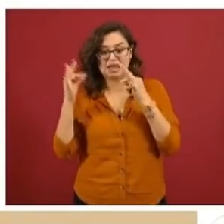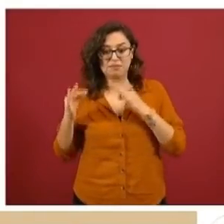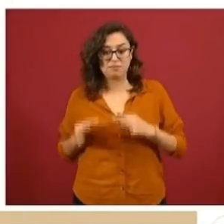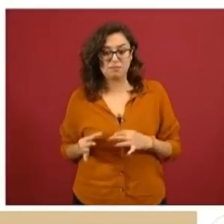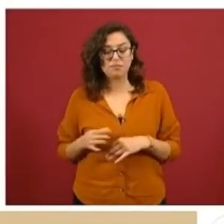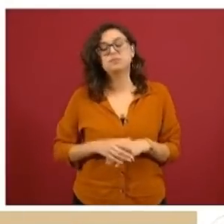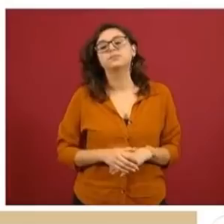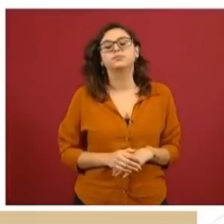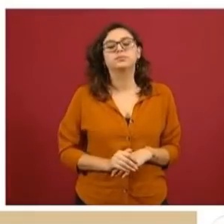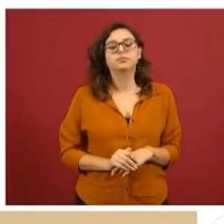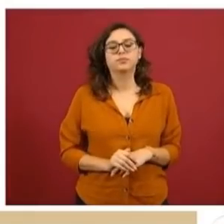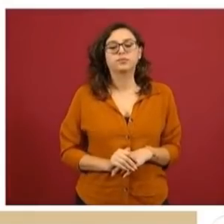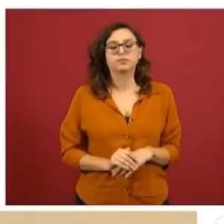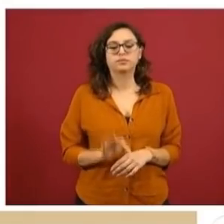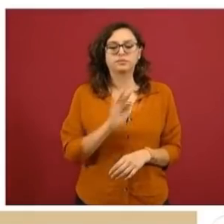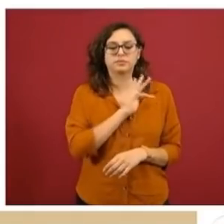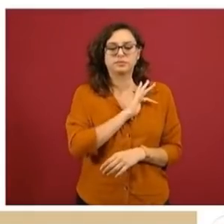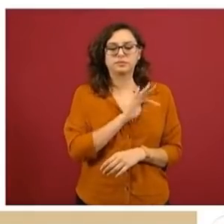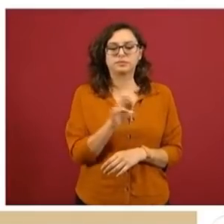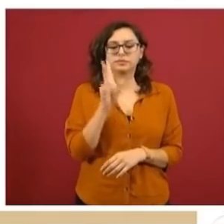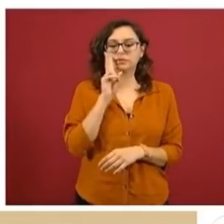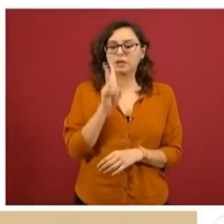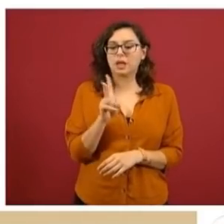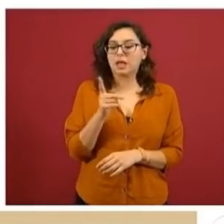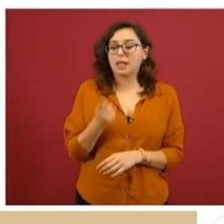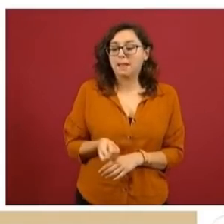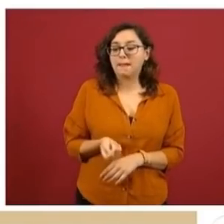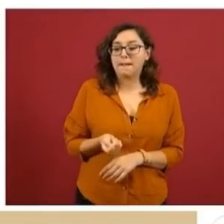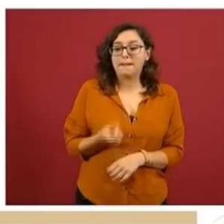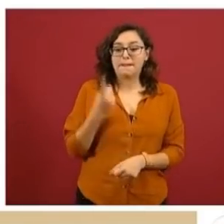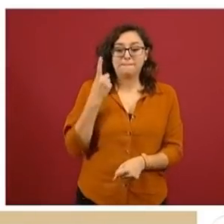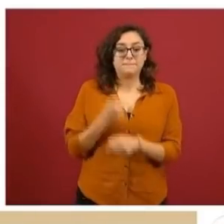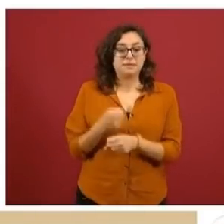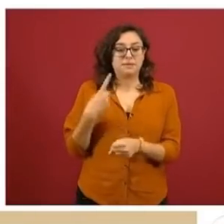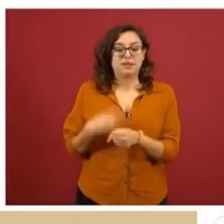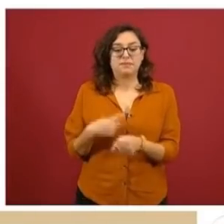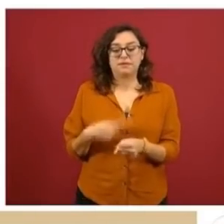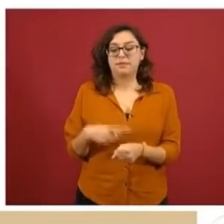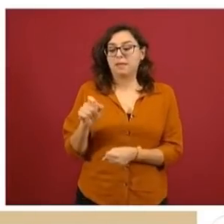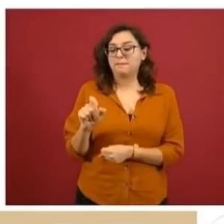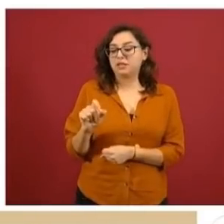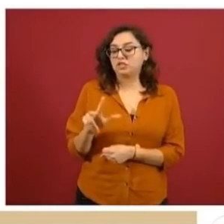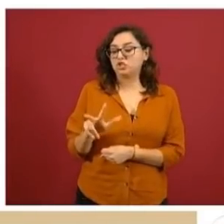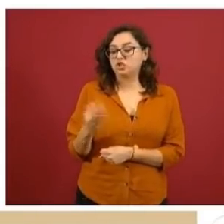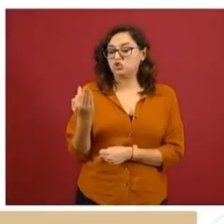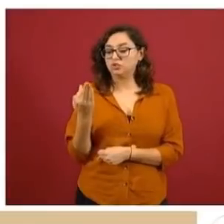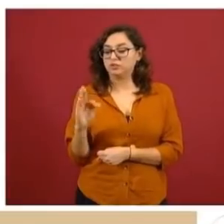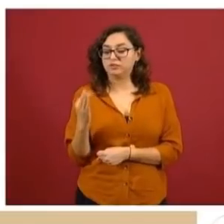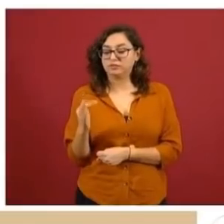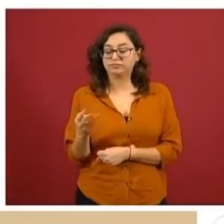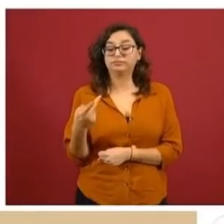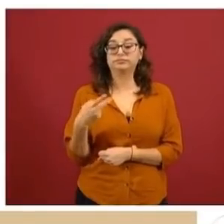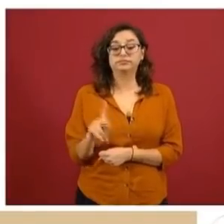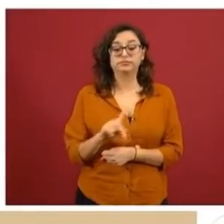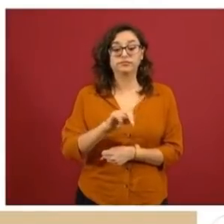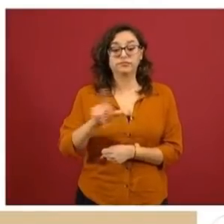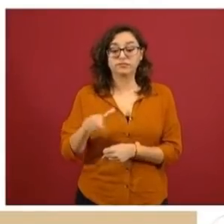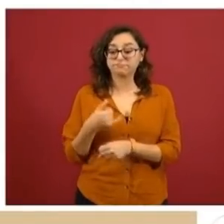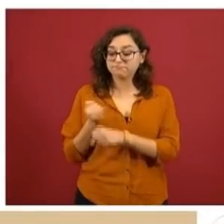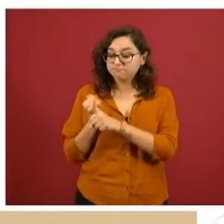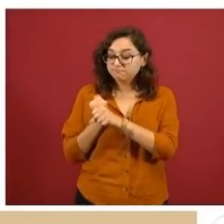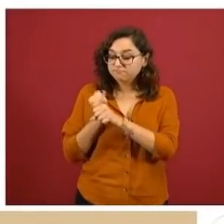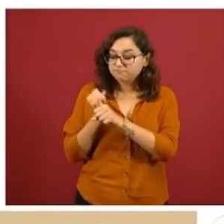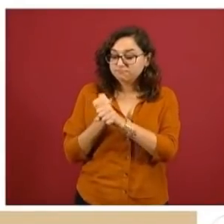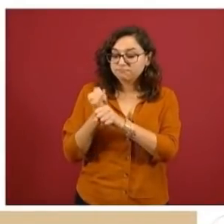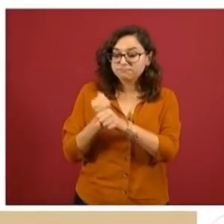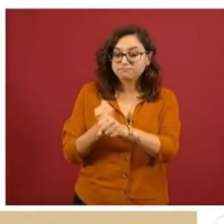tenemos el primer caso identificado, como les dije, fue el 28 de febrero. Sin embargo, haciendo la investigación, logramos identificar